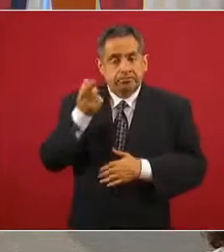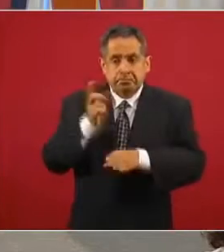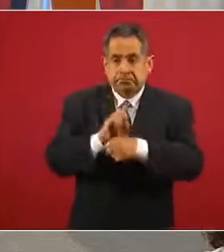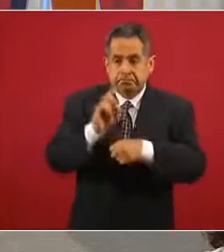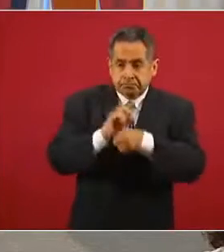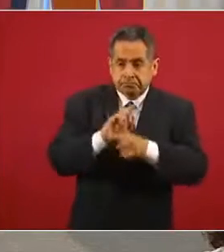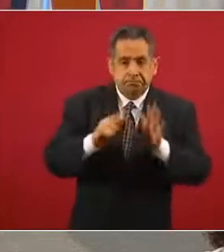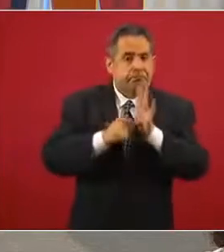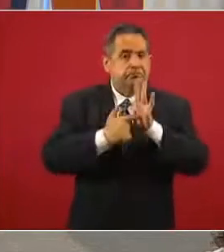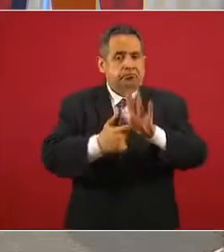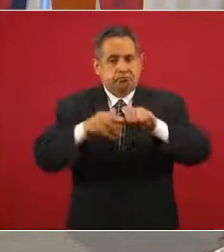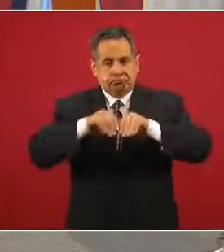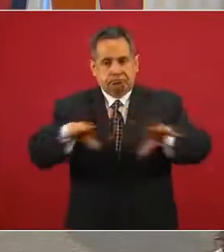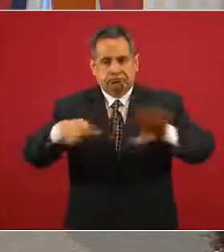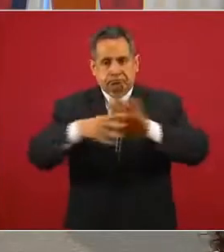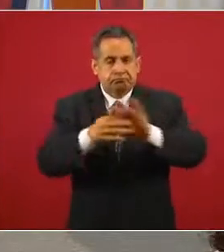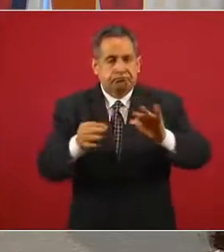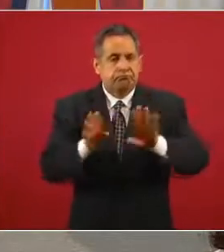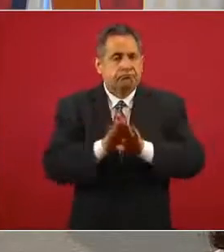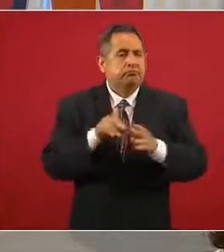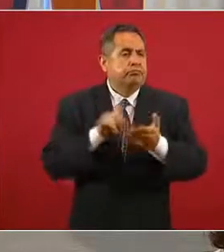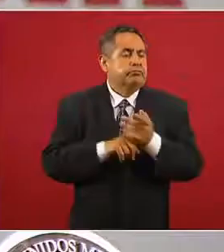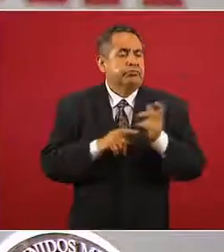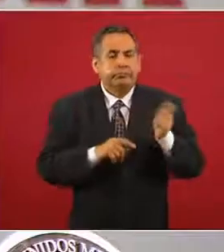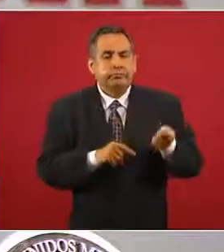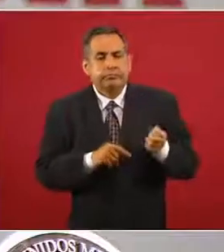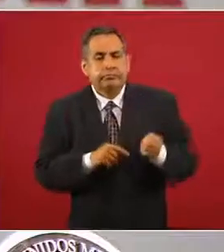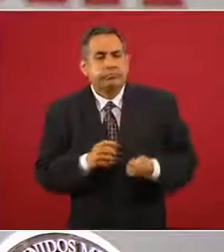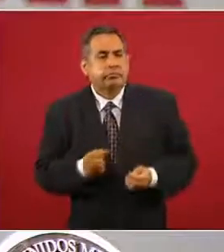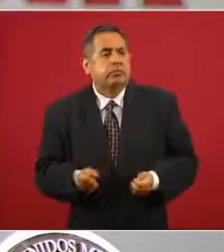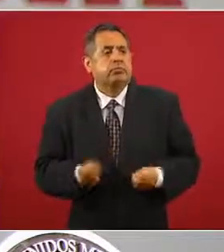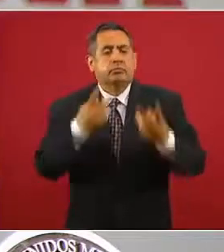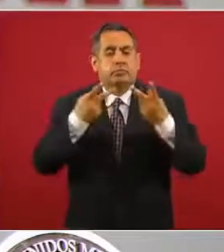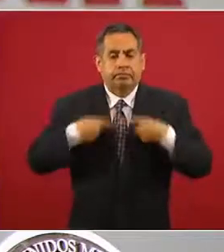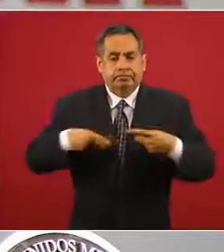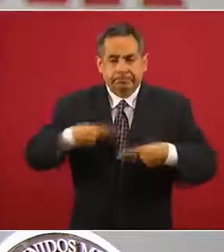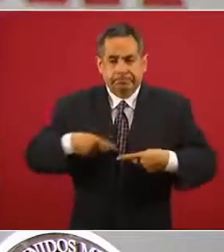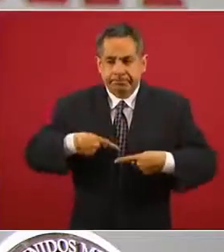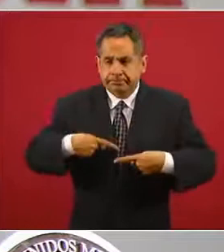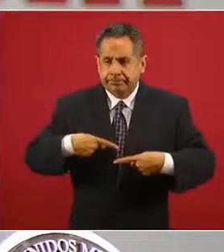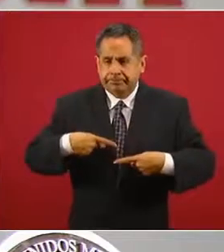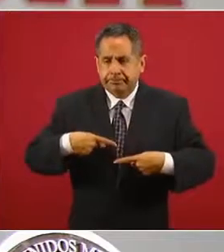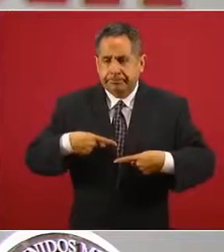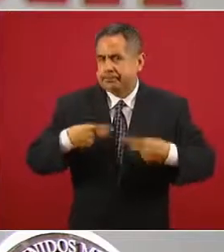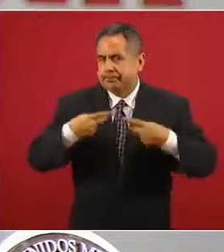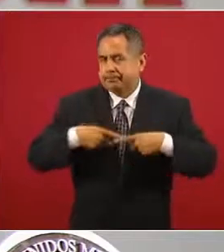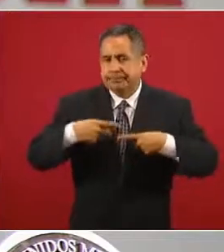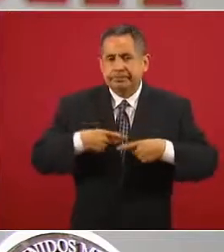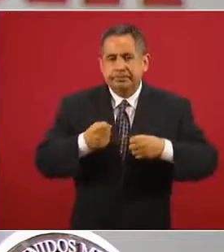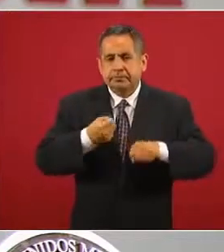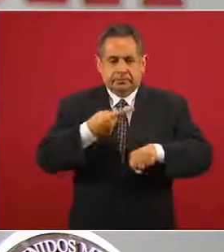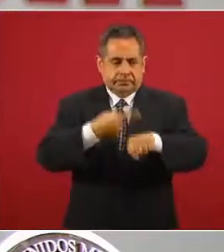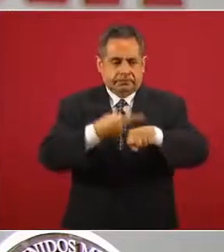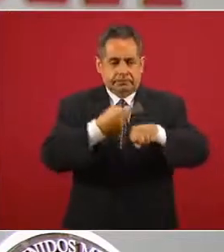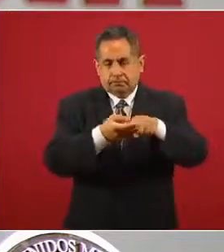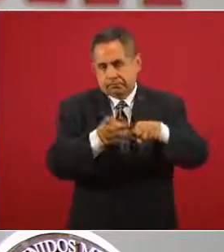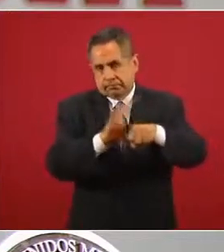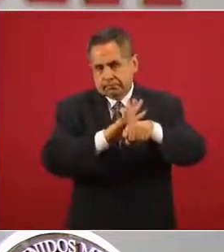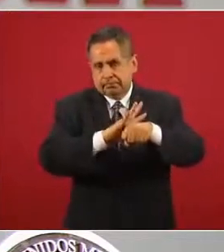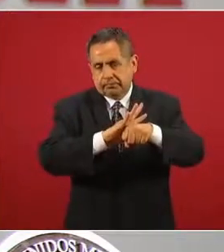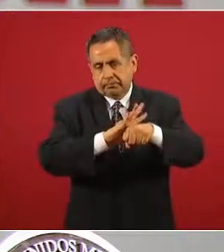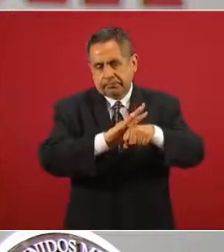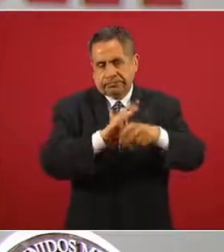días tiene la representación del número de personas con enfermedad COVID